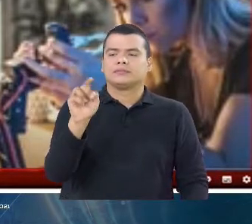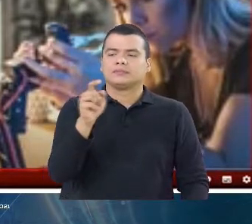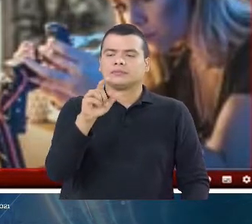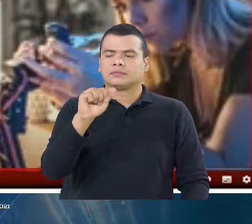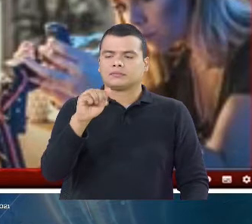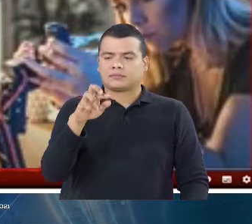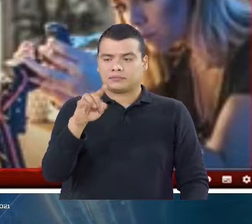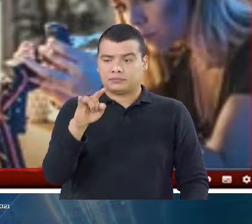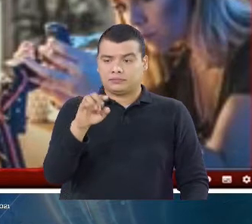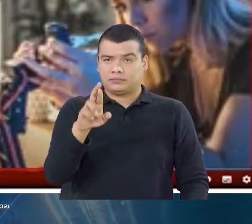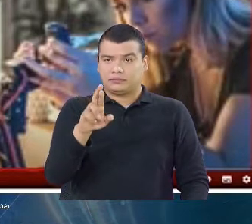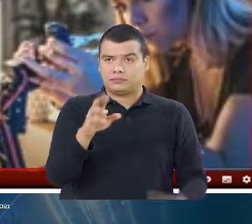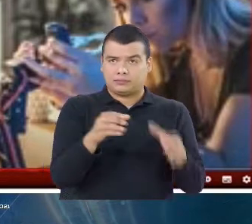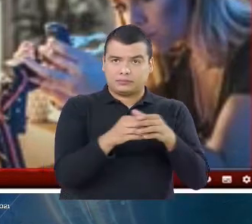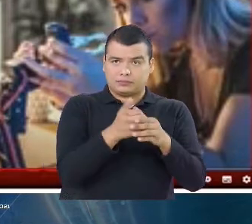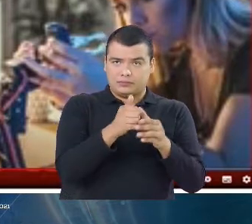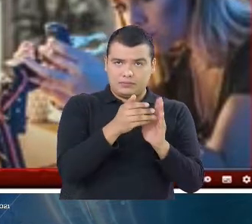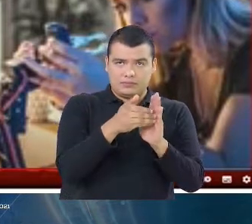4.559